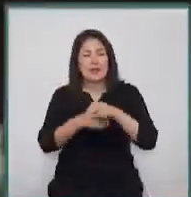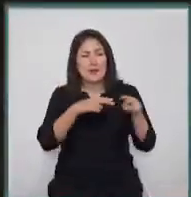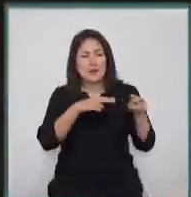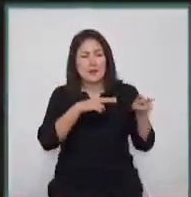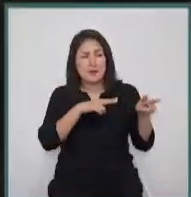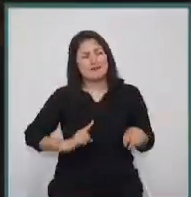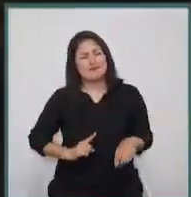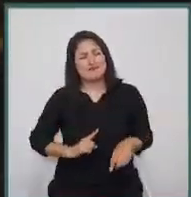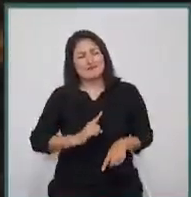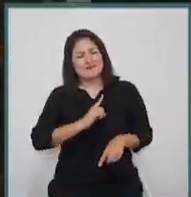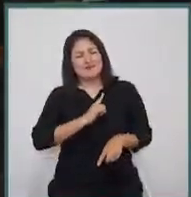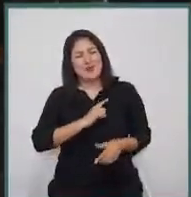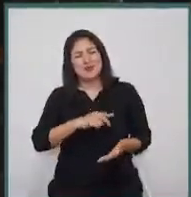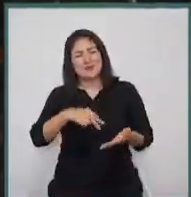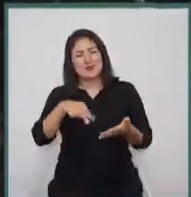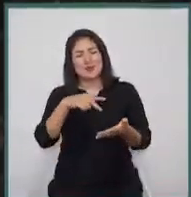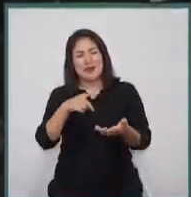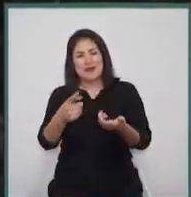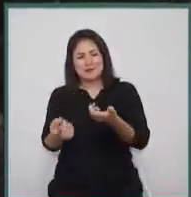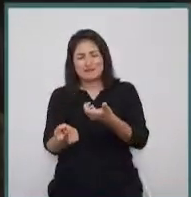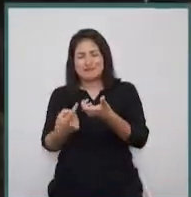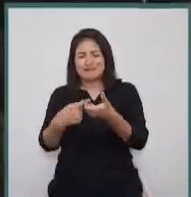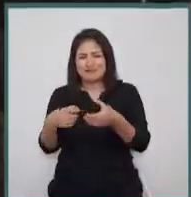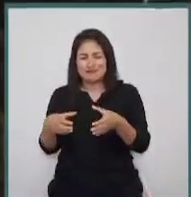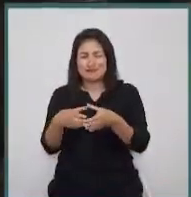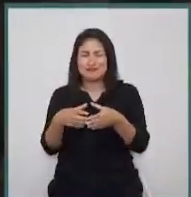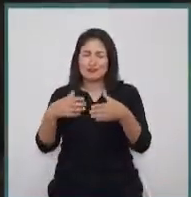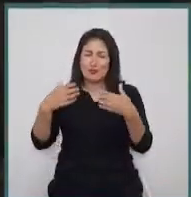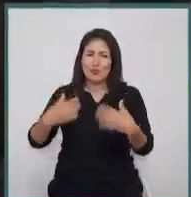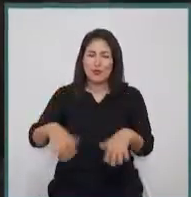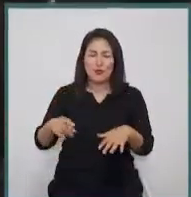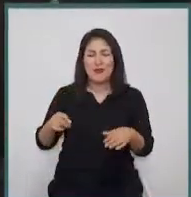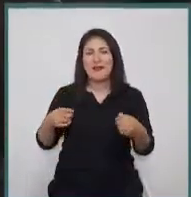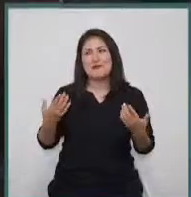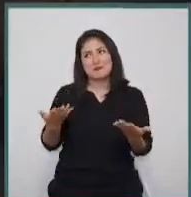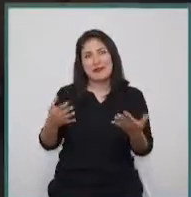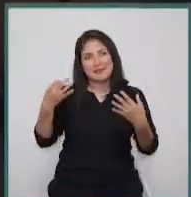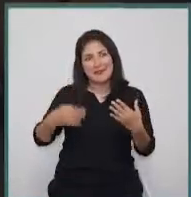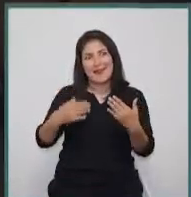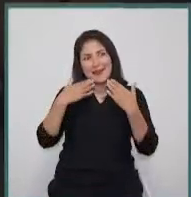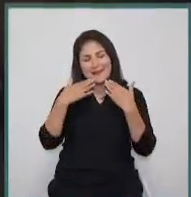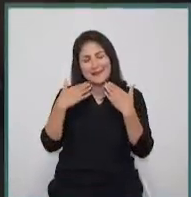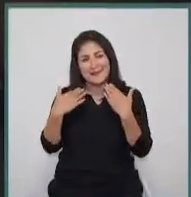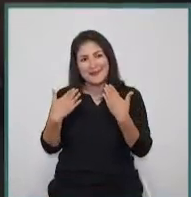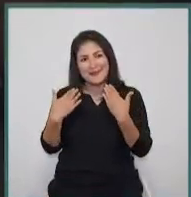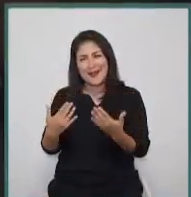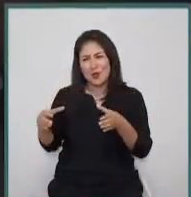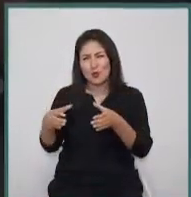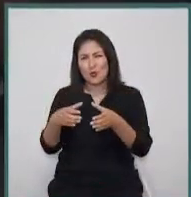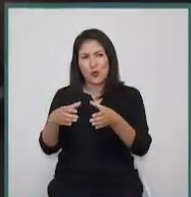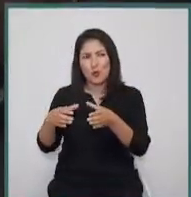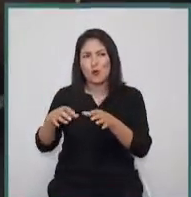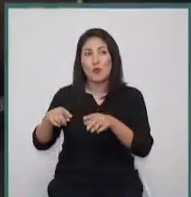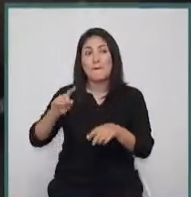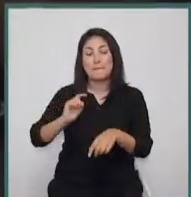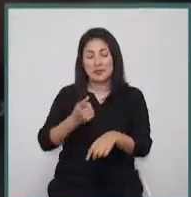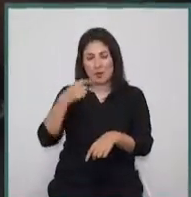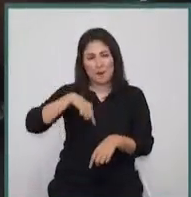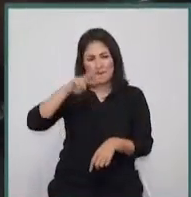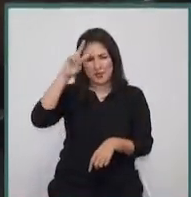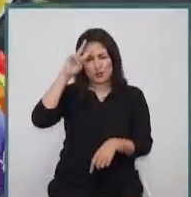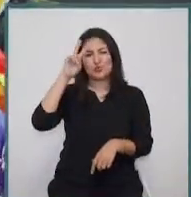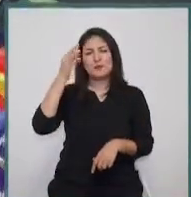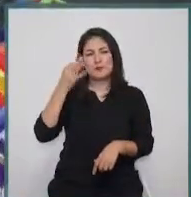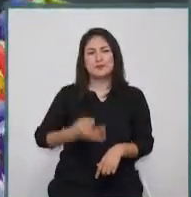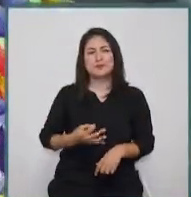mi hijito pertenezca a esa linda, hermosa agrupación. Y estoy muy agradecida que baile como ese primero lo nuestro y después